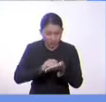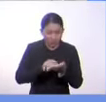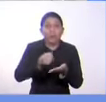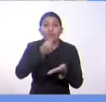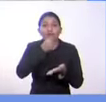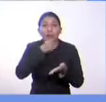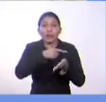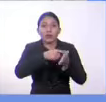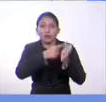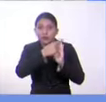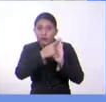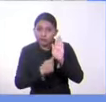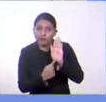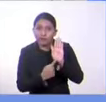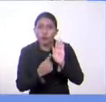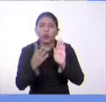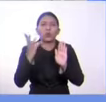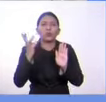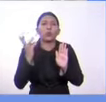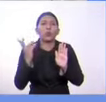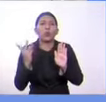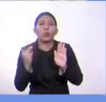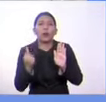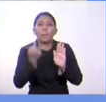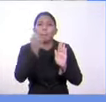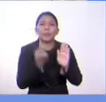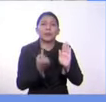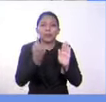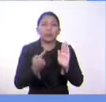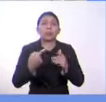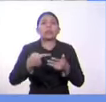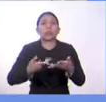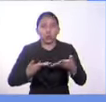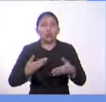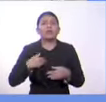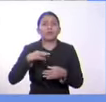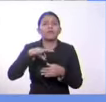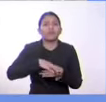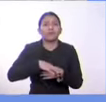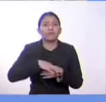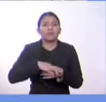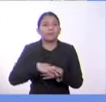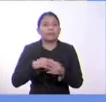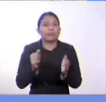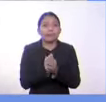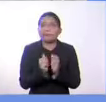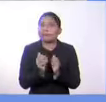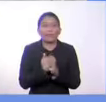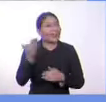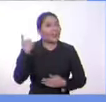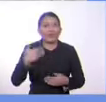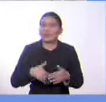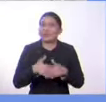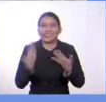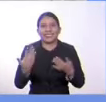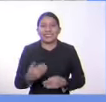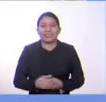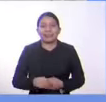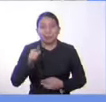es decir, donde se contabilizaban el número de personas que tenían derecho a votar. También es parte